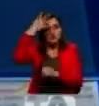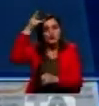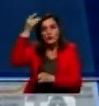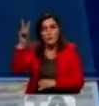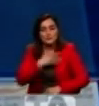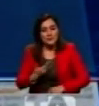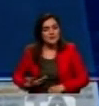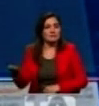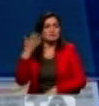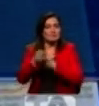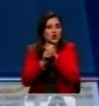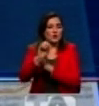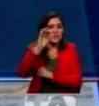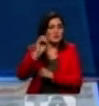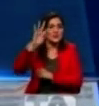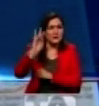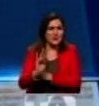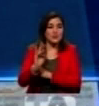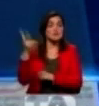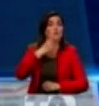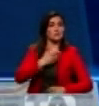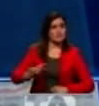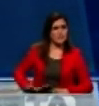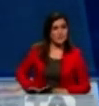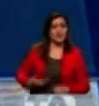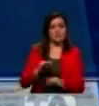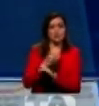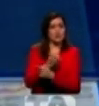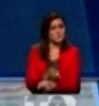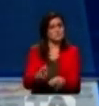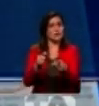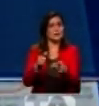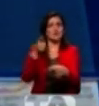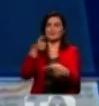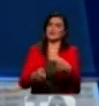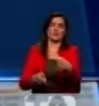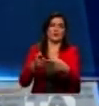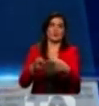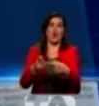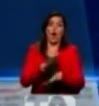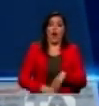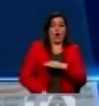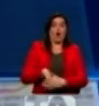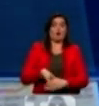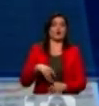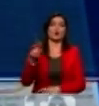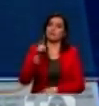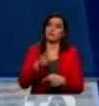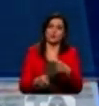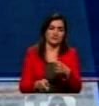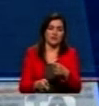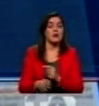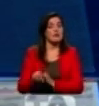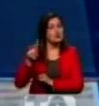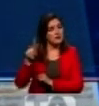que ejerció desde el 2007, llegando a ser vicepresidente de la República, no puede eludir responsabilidades. Por